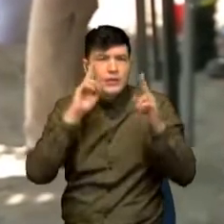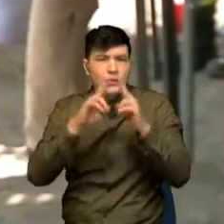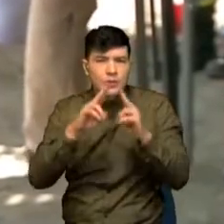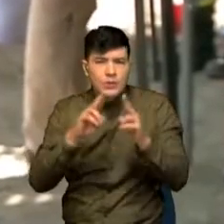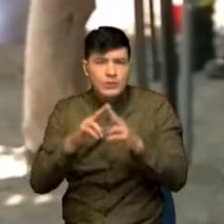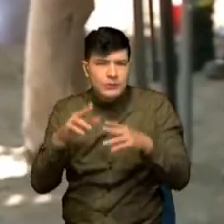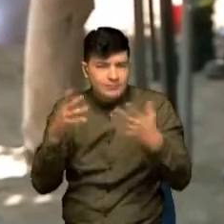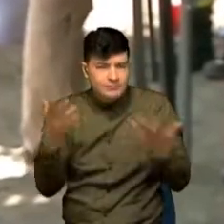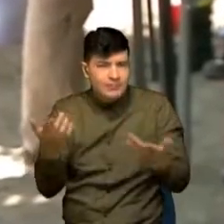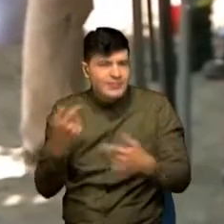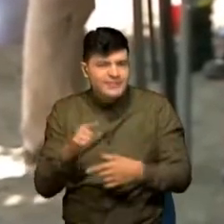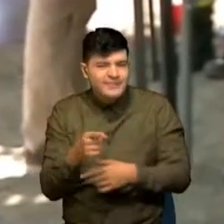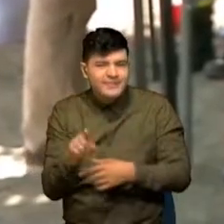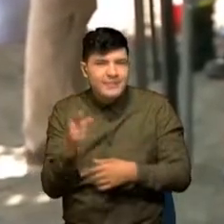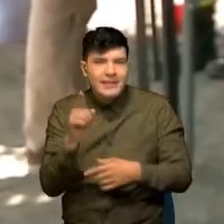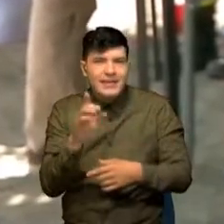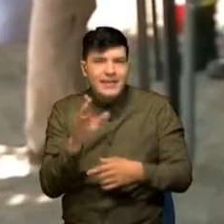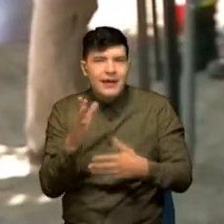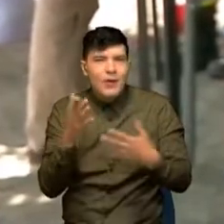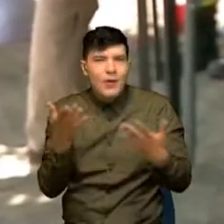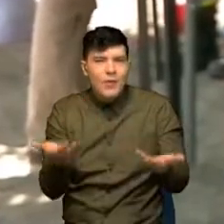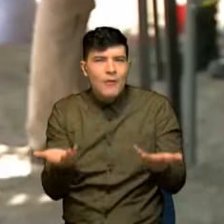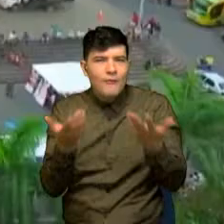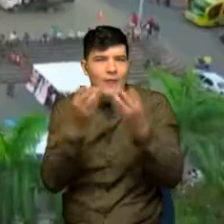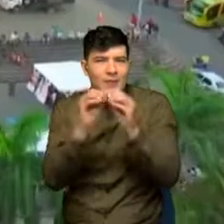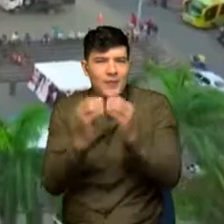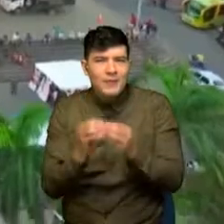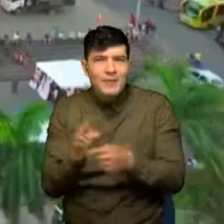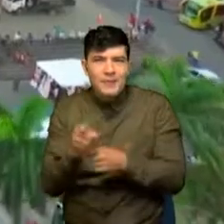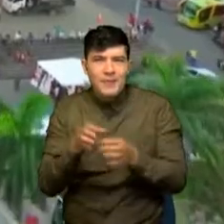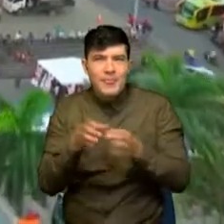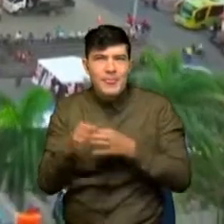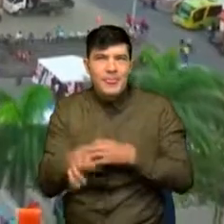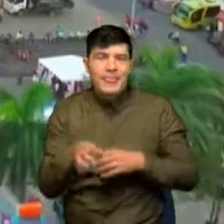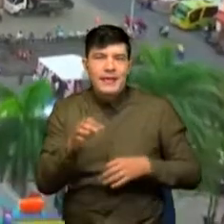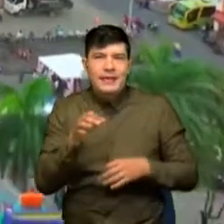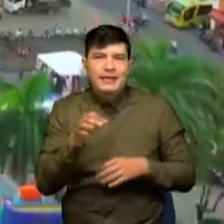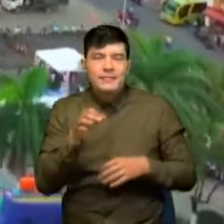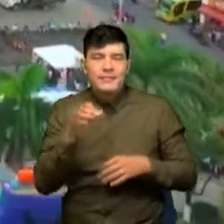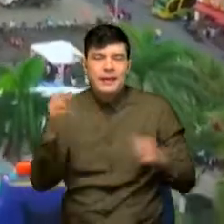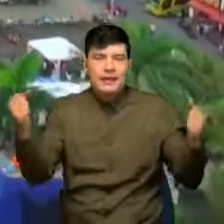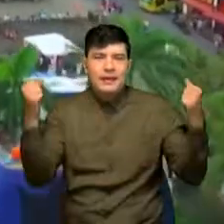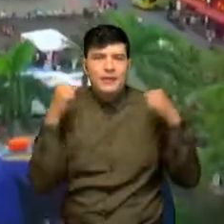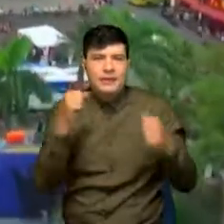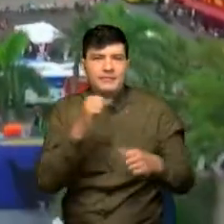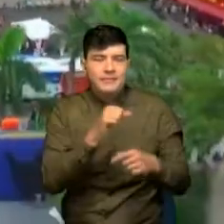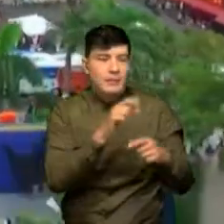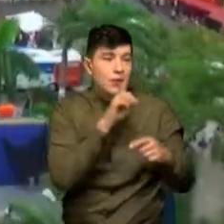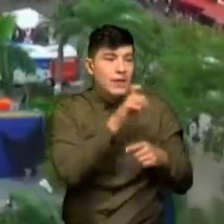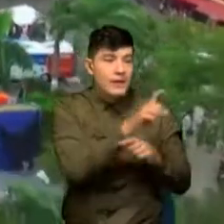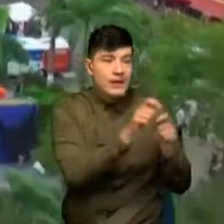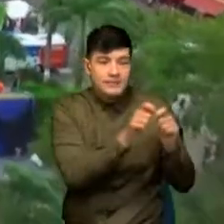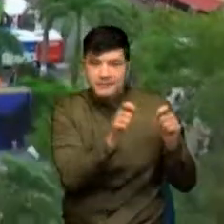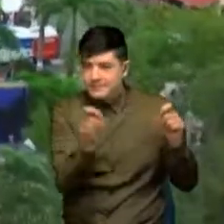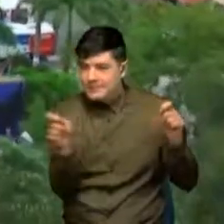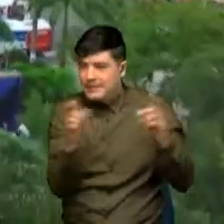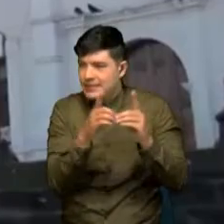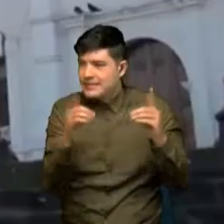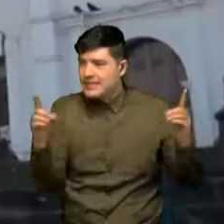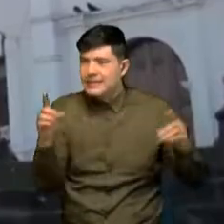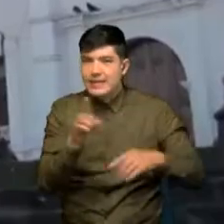bello municipio de Piedecuesta. A 17 kilómetros de Bucaramanga, formando parte de su área